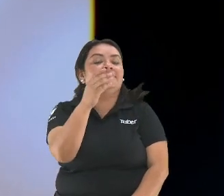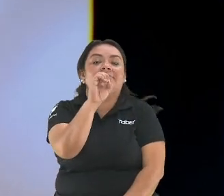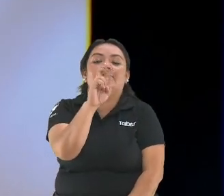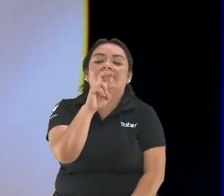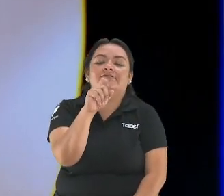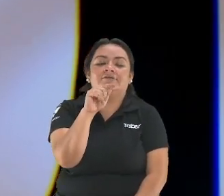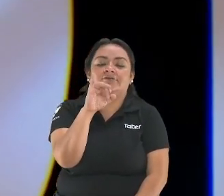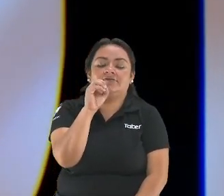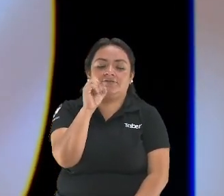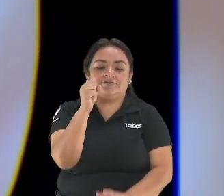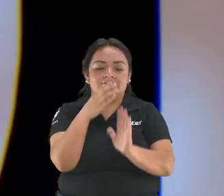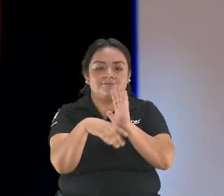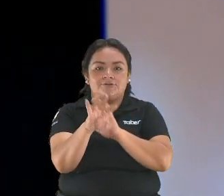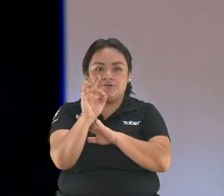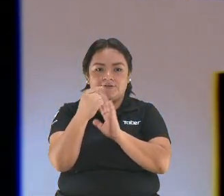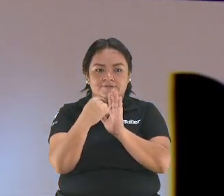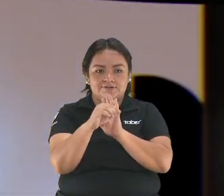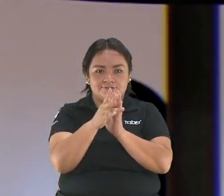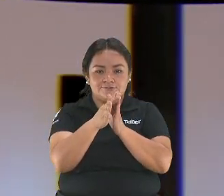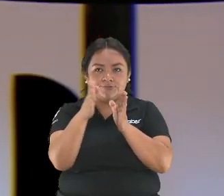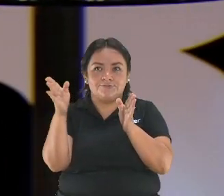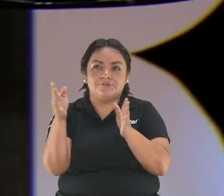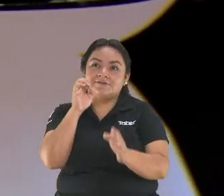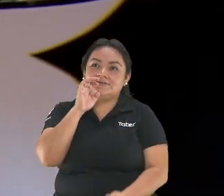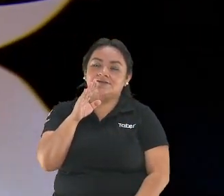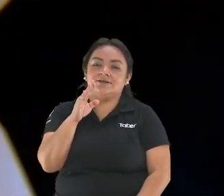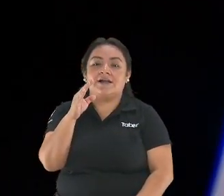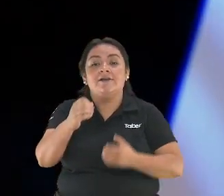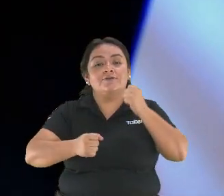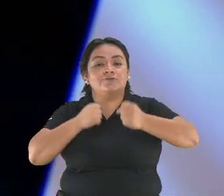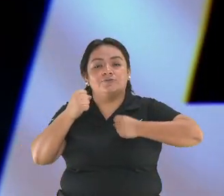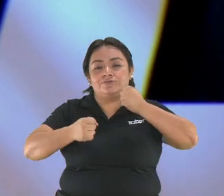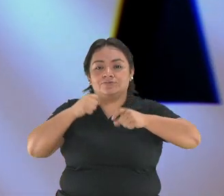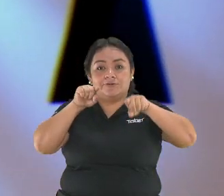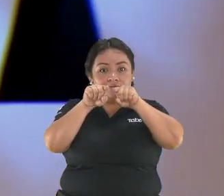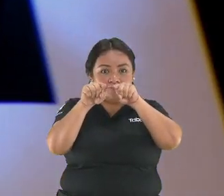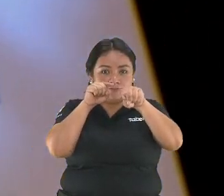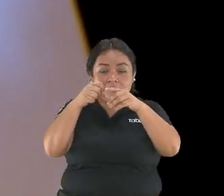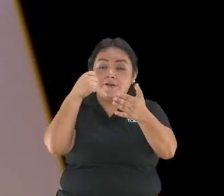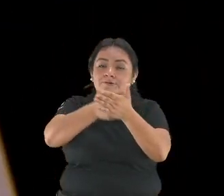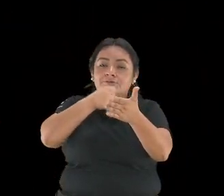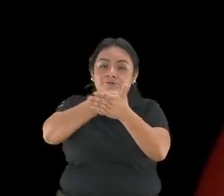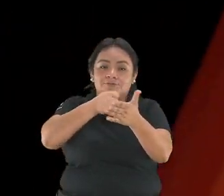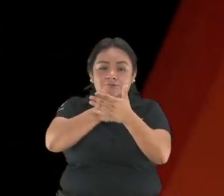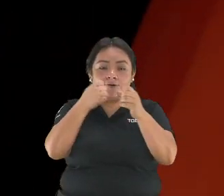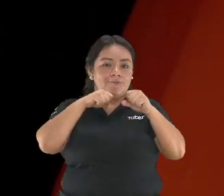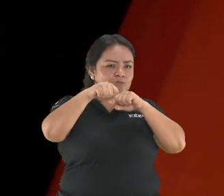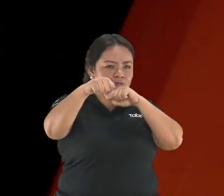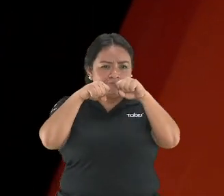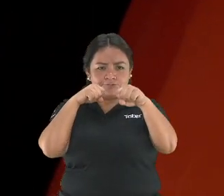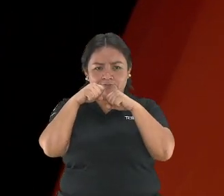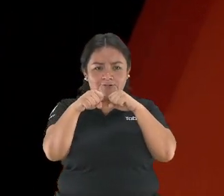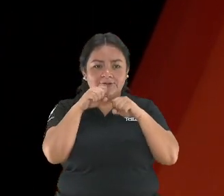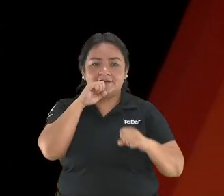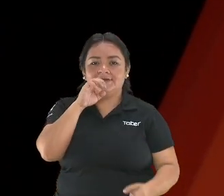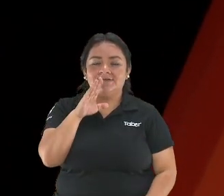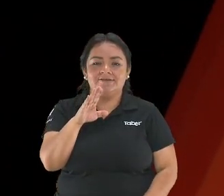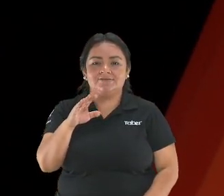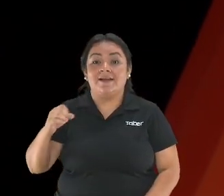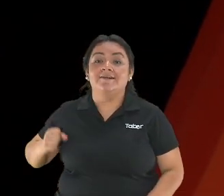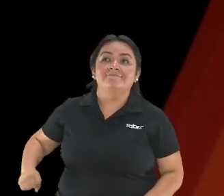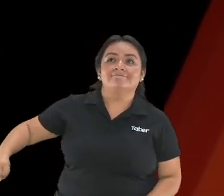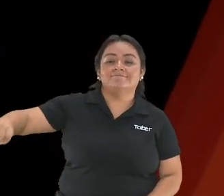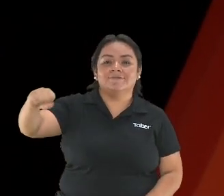25 en adelante lo puede leer en su casa habla del corredor dis habla del luchador del boxeador y dice no tira